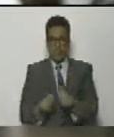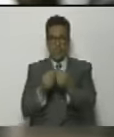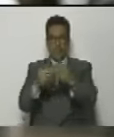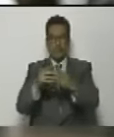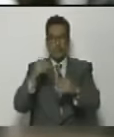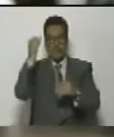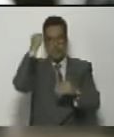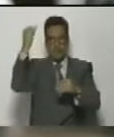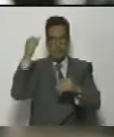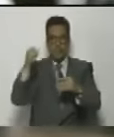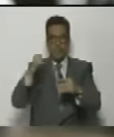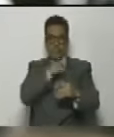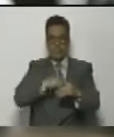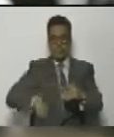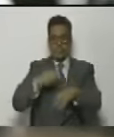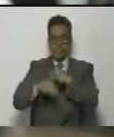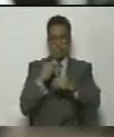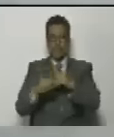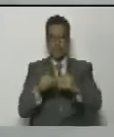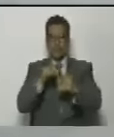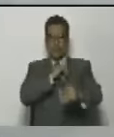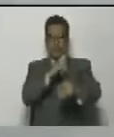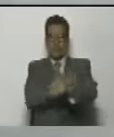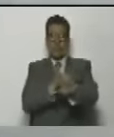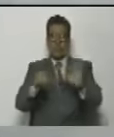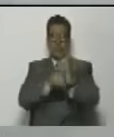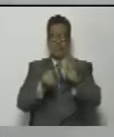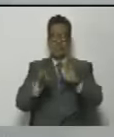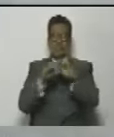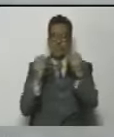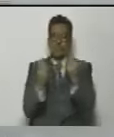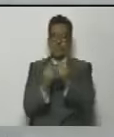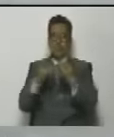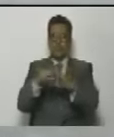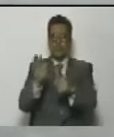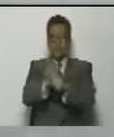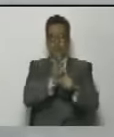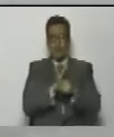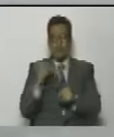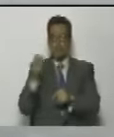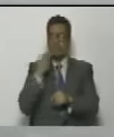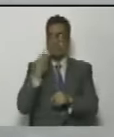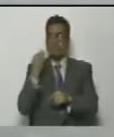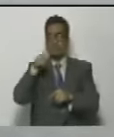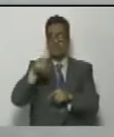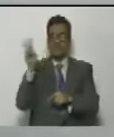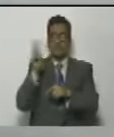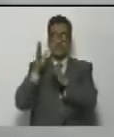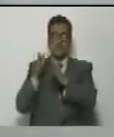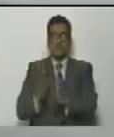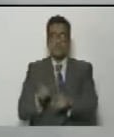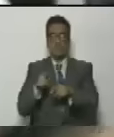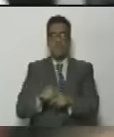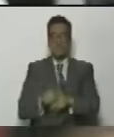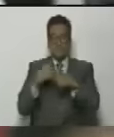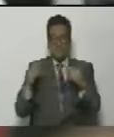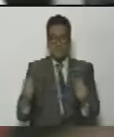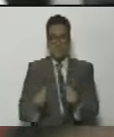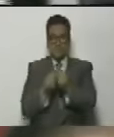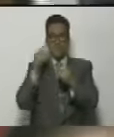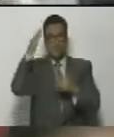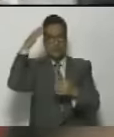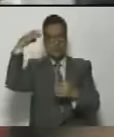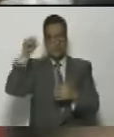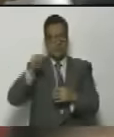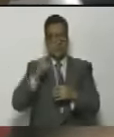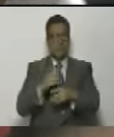la iniciativa del presidente de hacer una poderosa ley orgánica que proteja a la juventud venezolana y que acompañe los